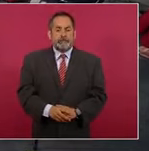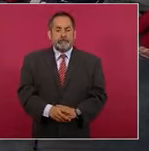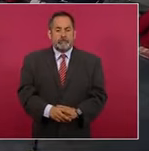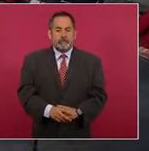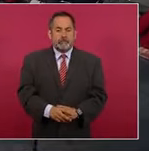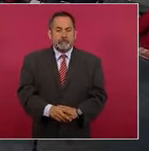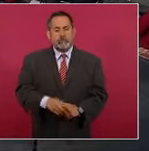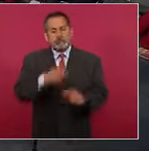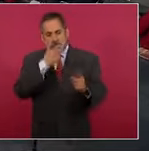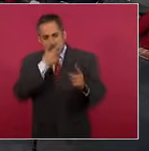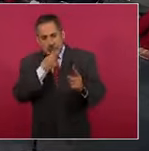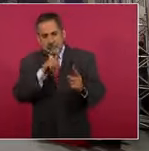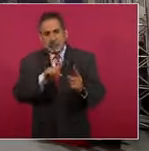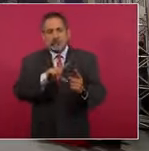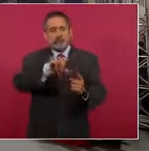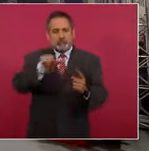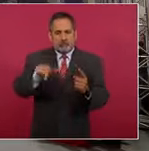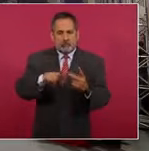una compañera.